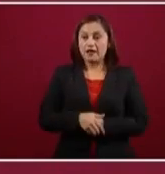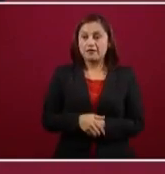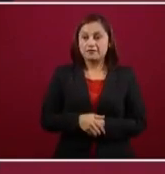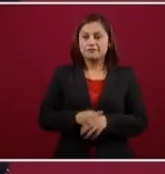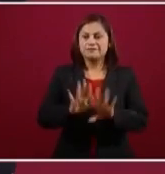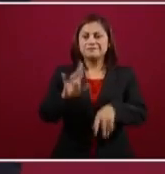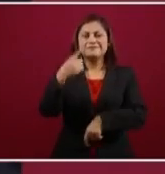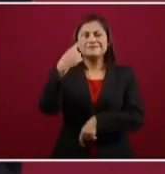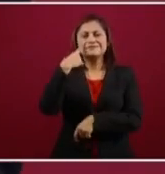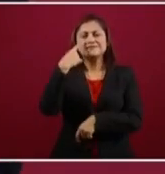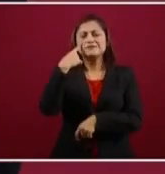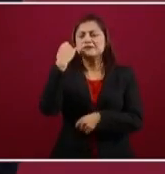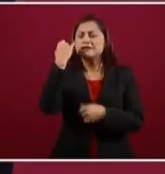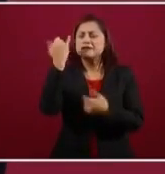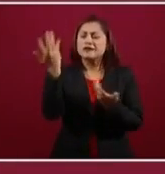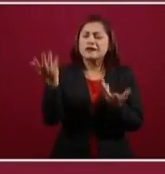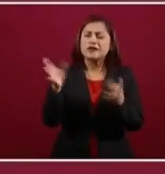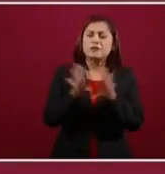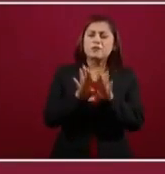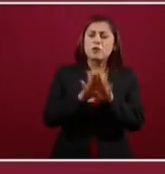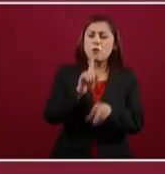un presidente